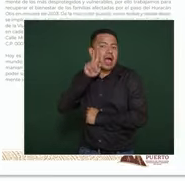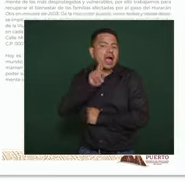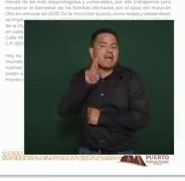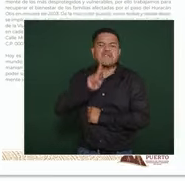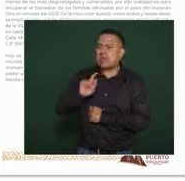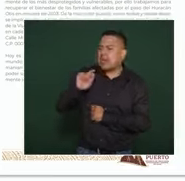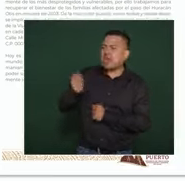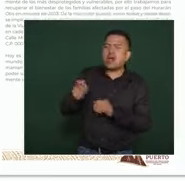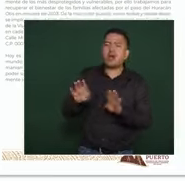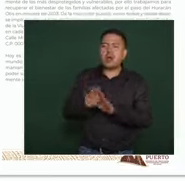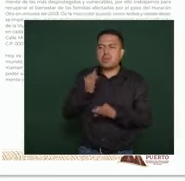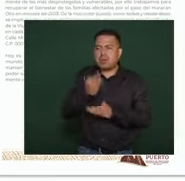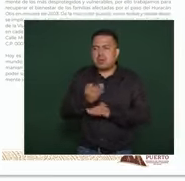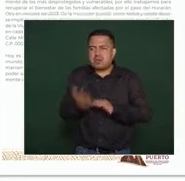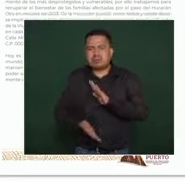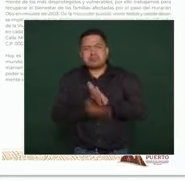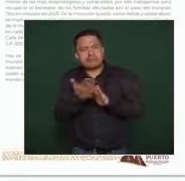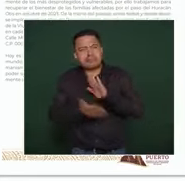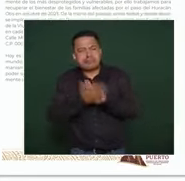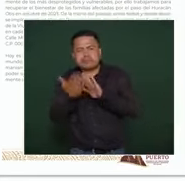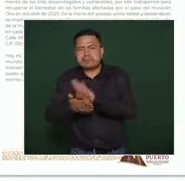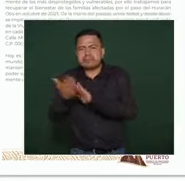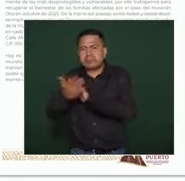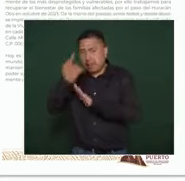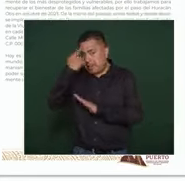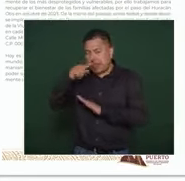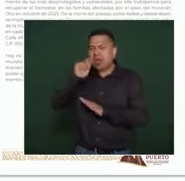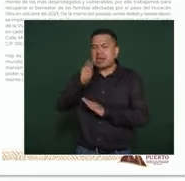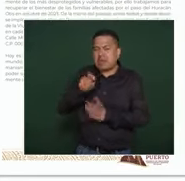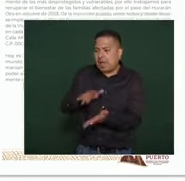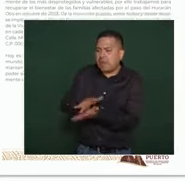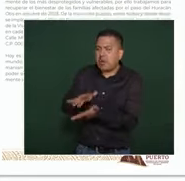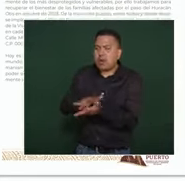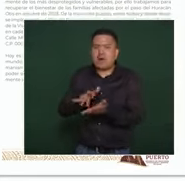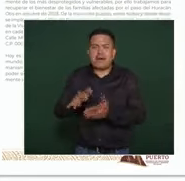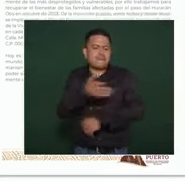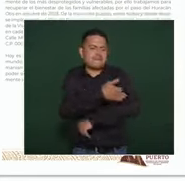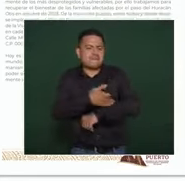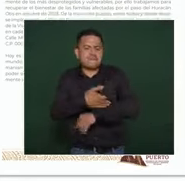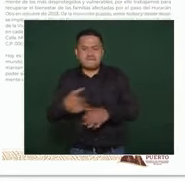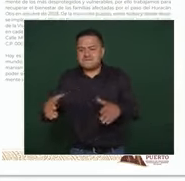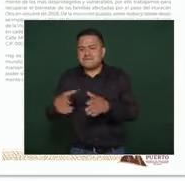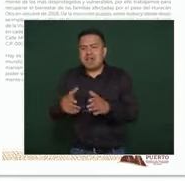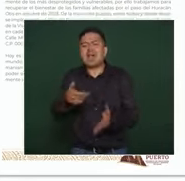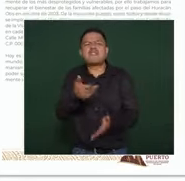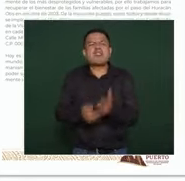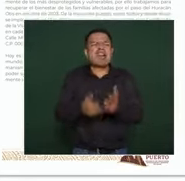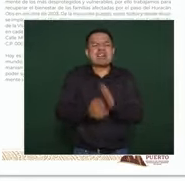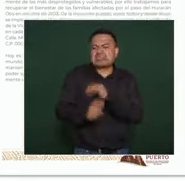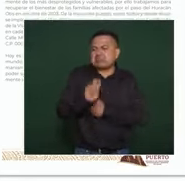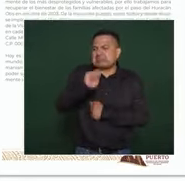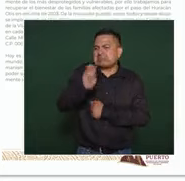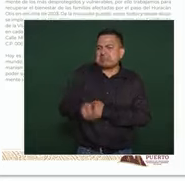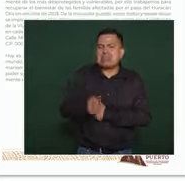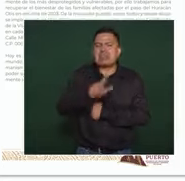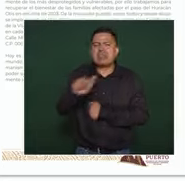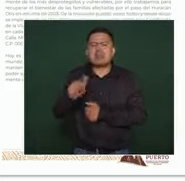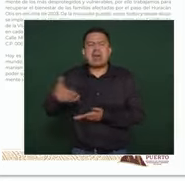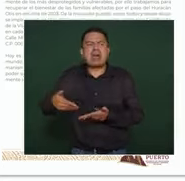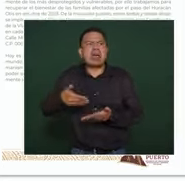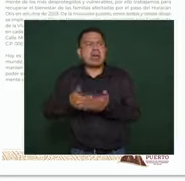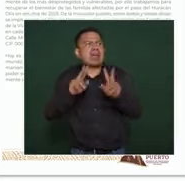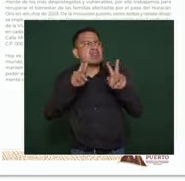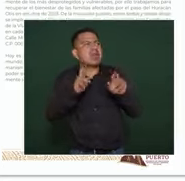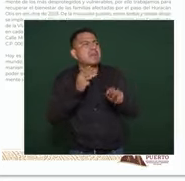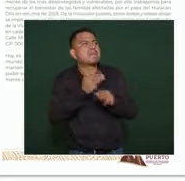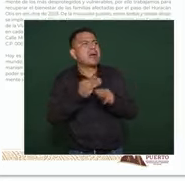van avanzando la reconstrucción, para apoyar también a las familias, qué es lo que hace falta. A veces se plantea el tema del material y